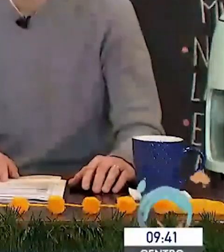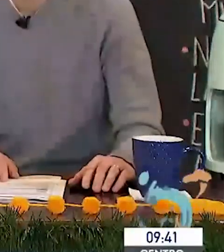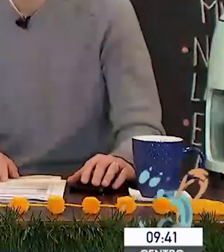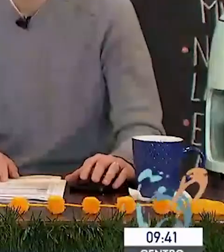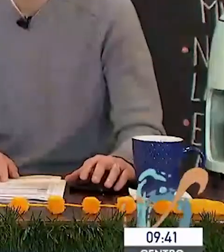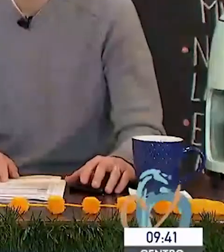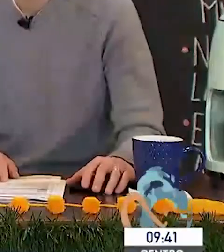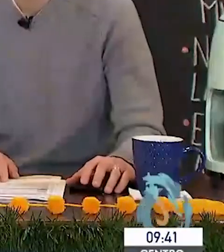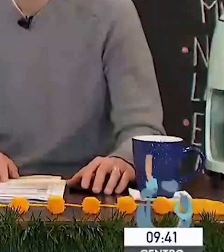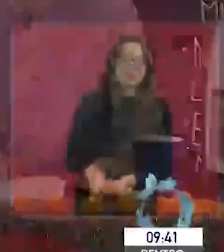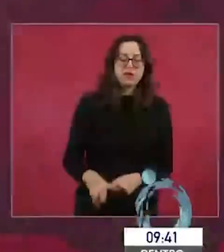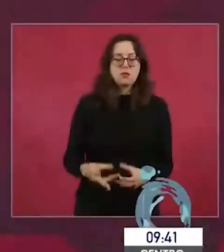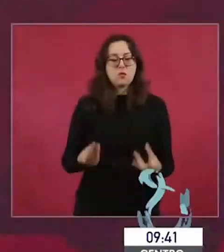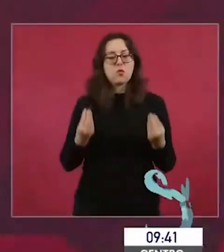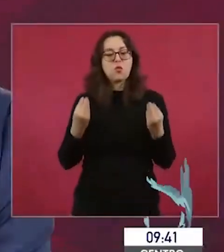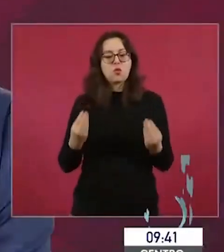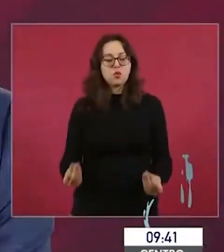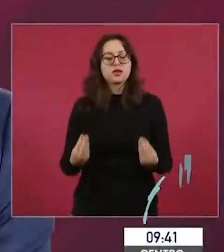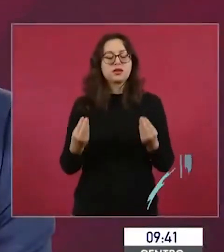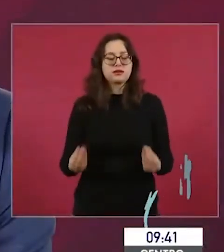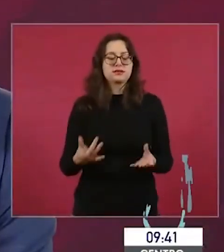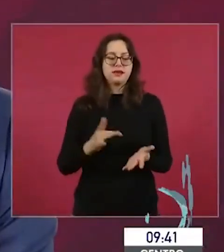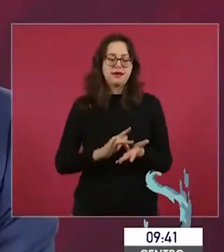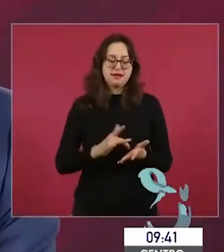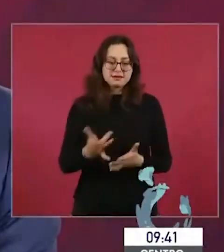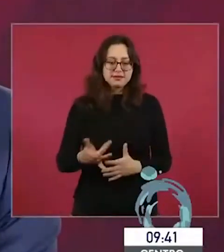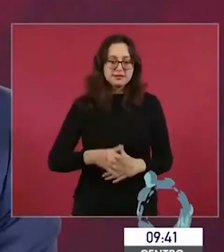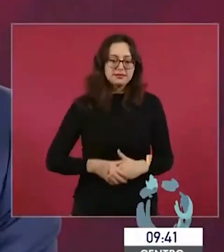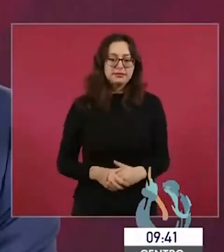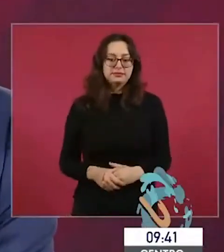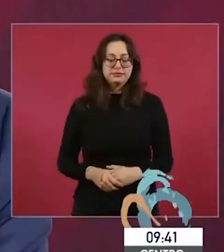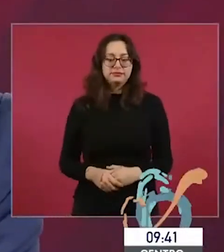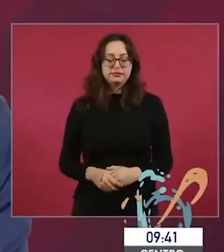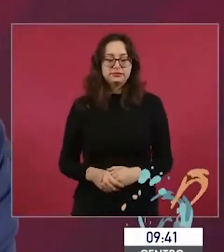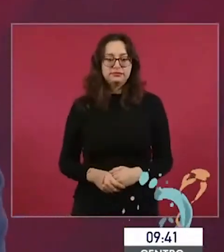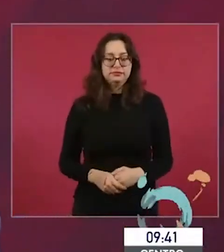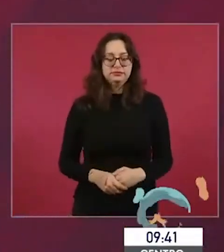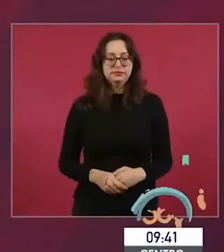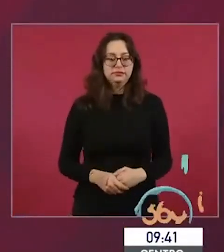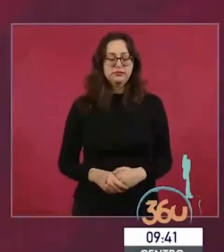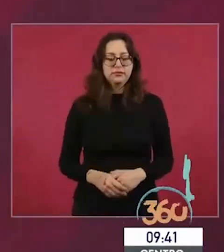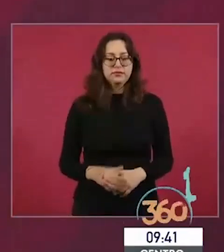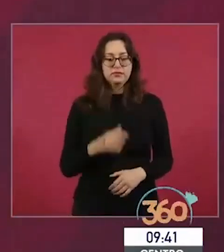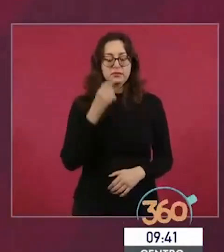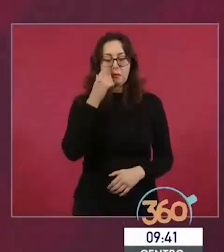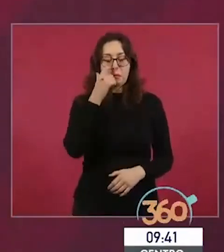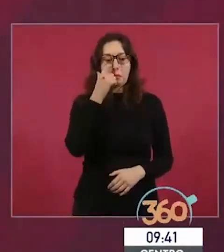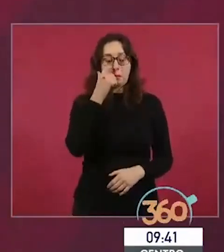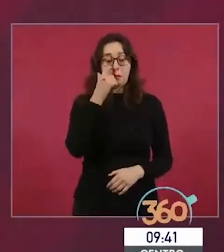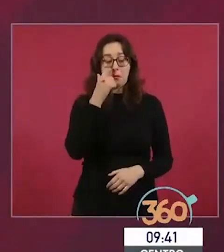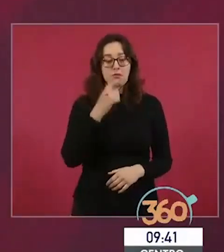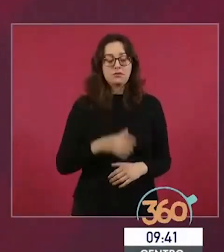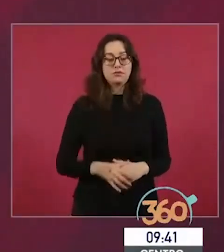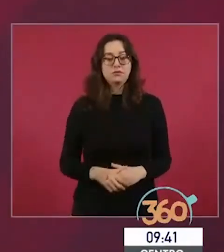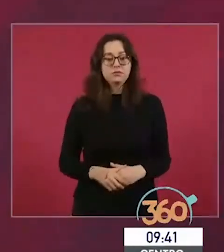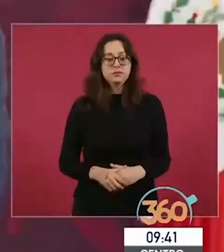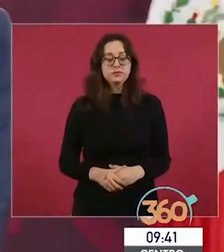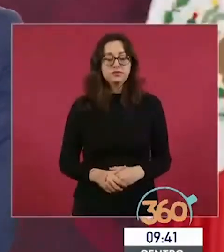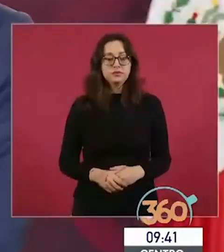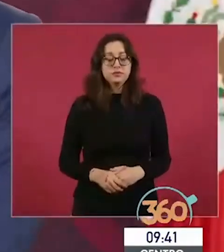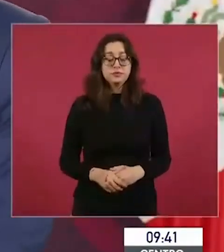a escuchar acerca de lo de Nuevo